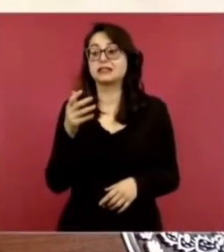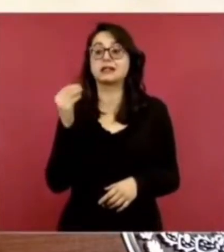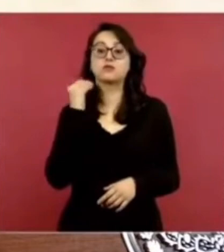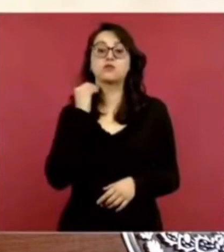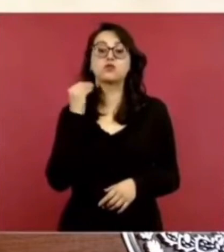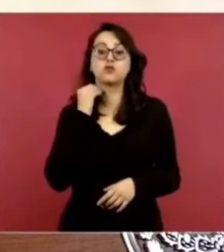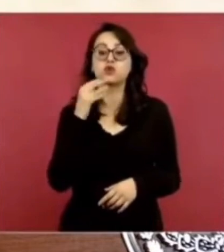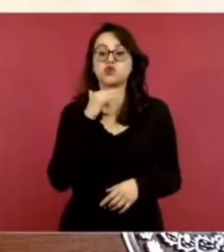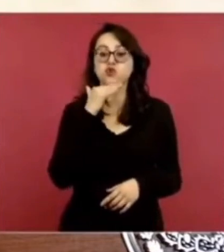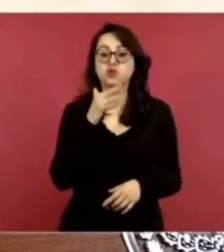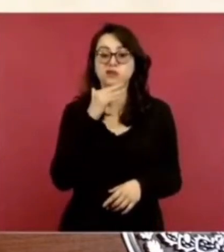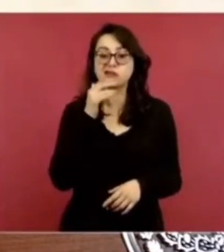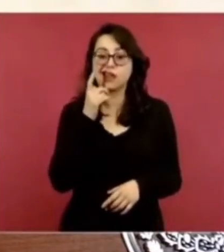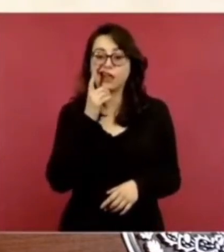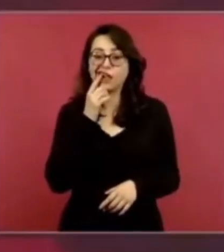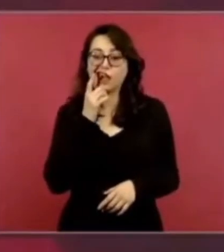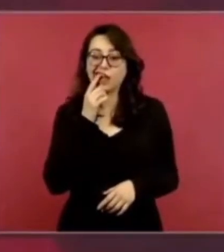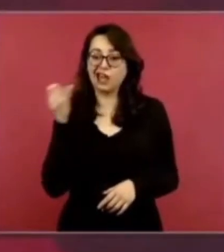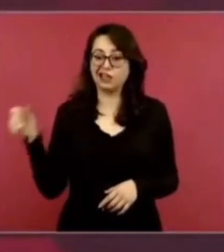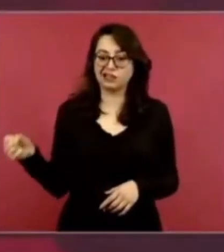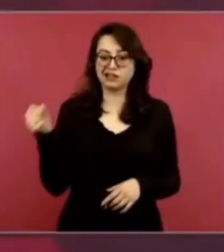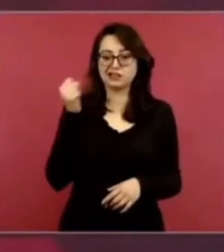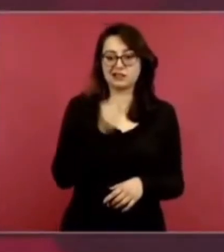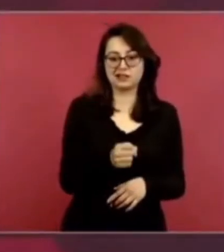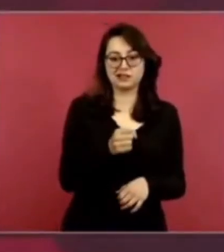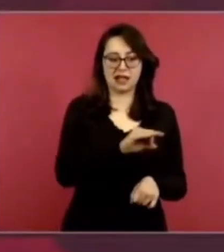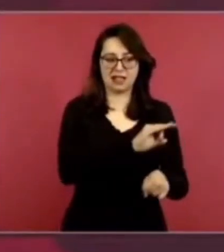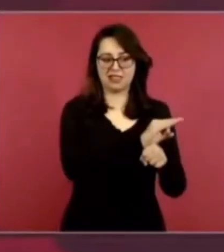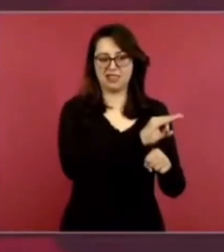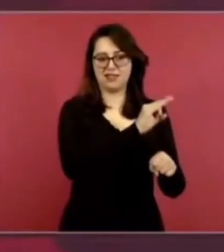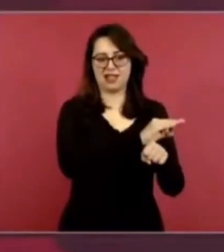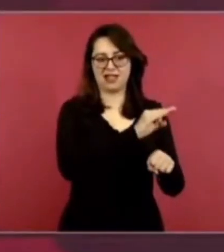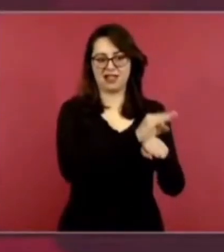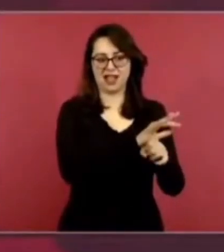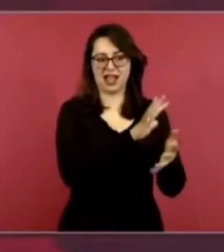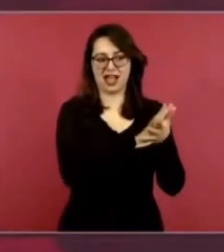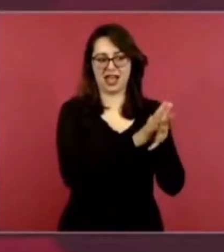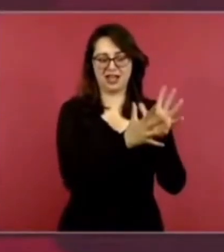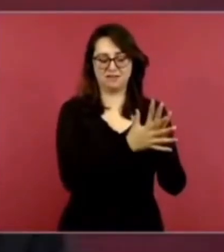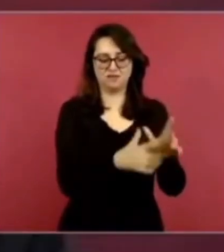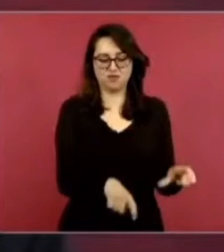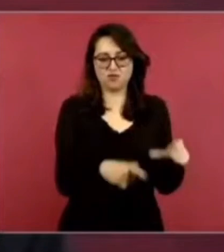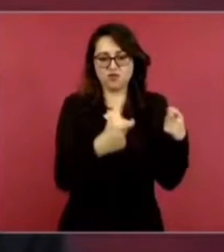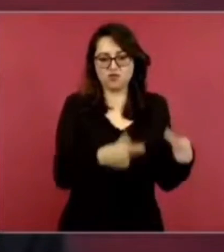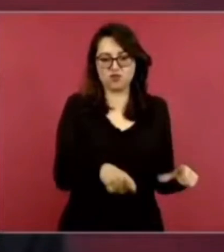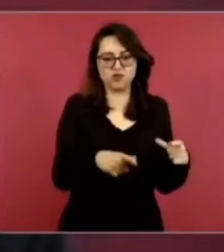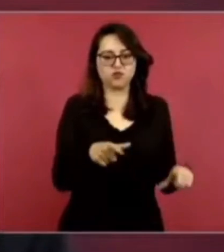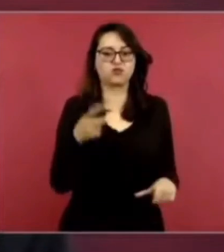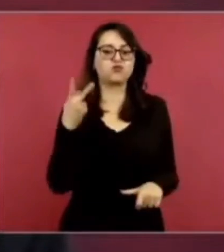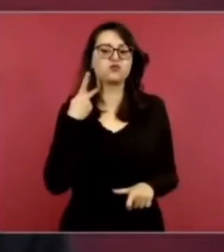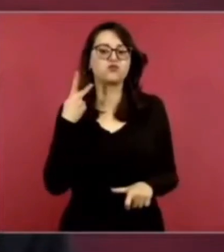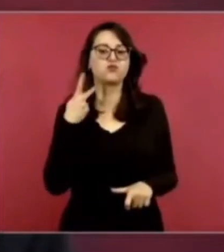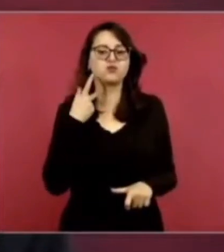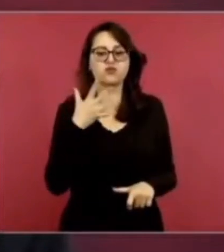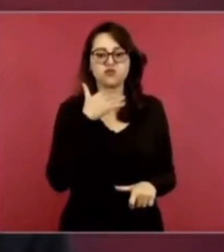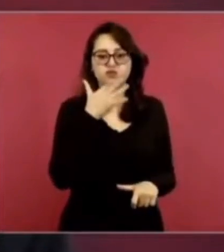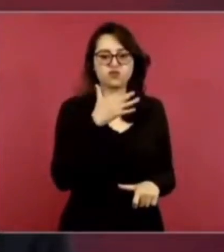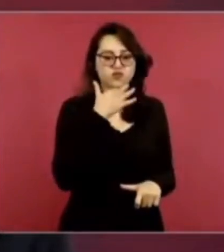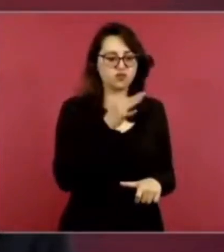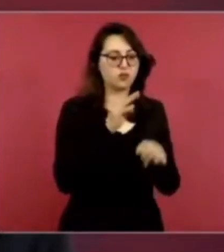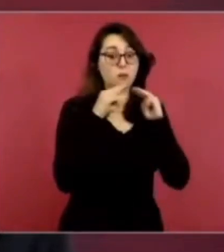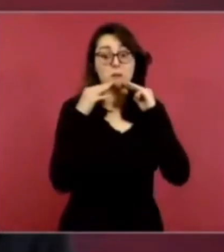para proteger intereses de la oligarquía y de la